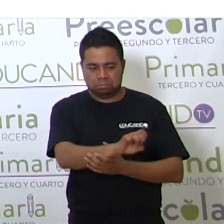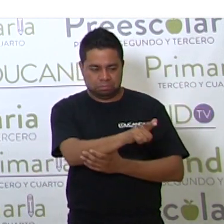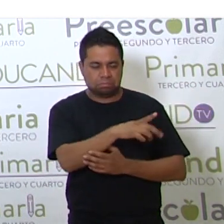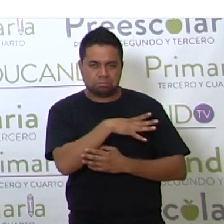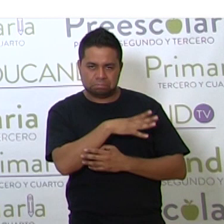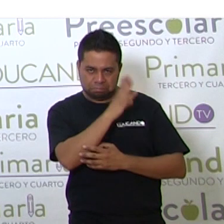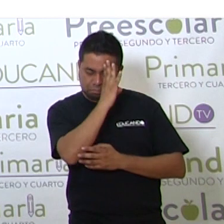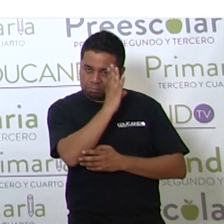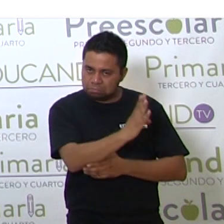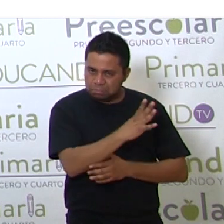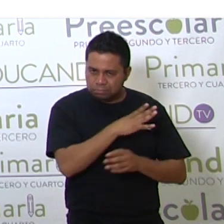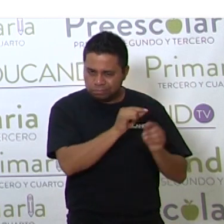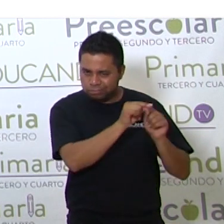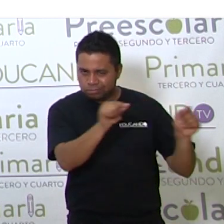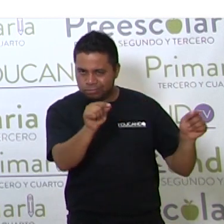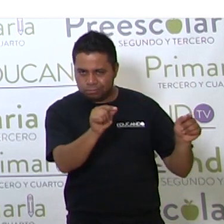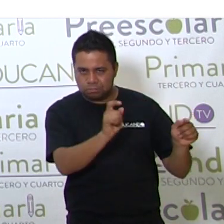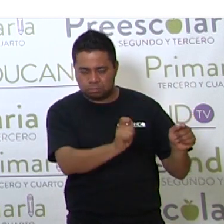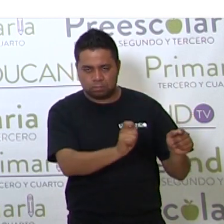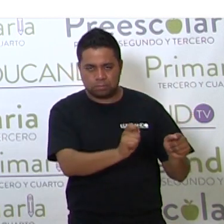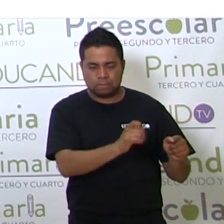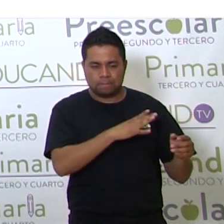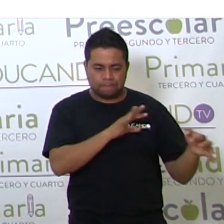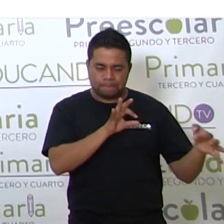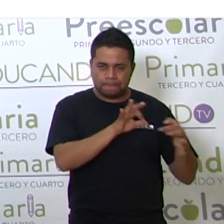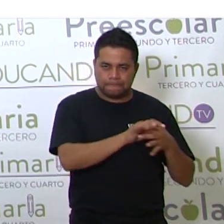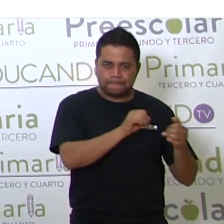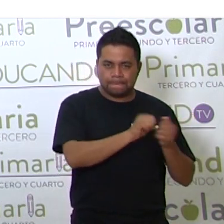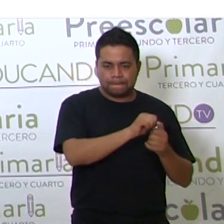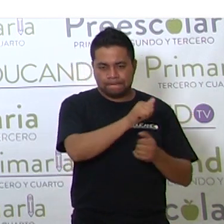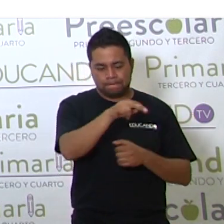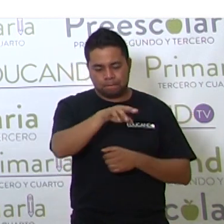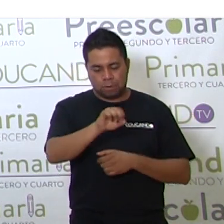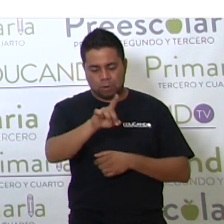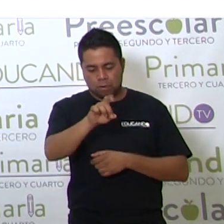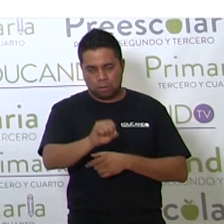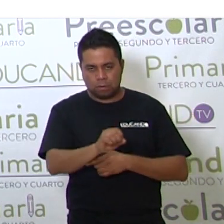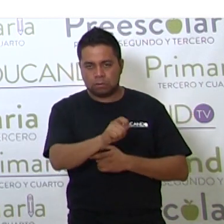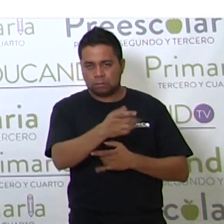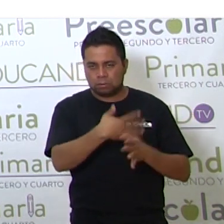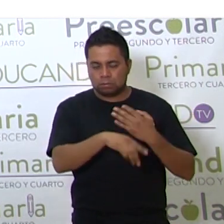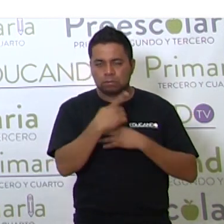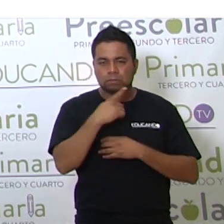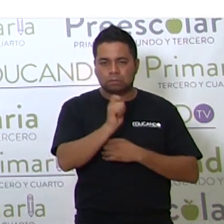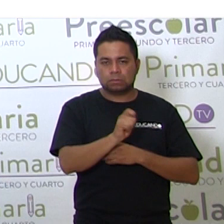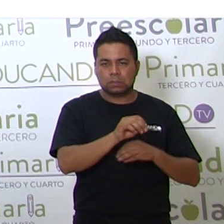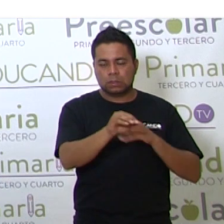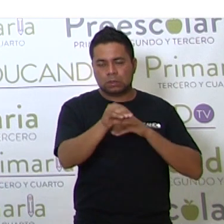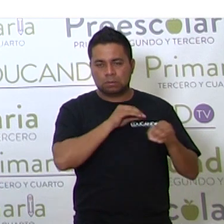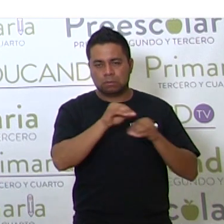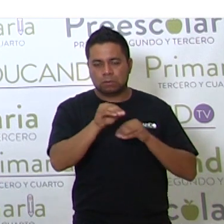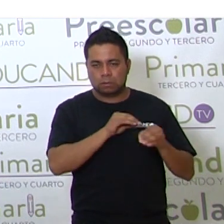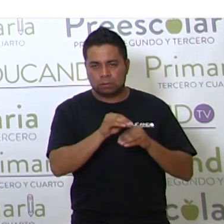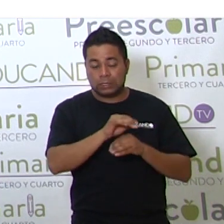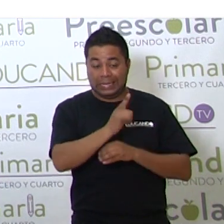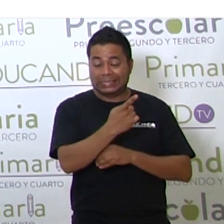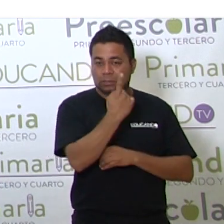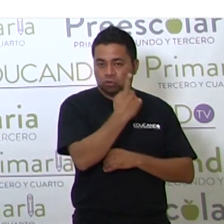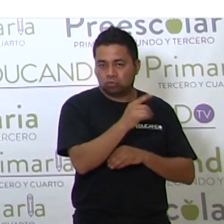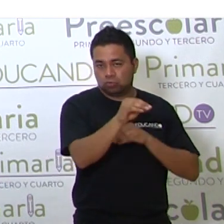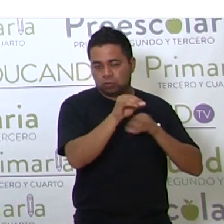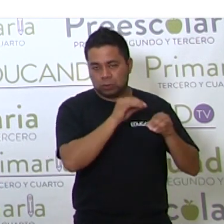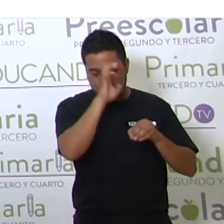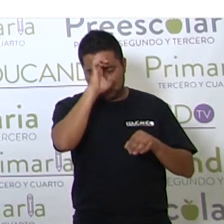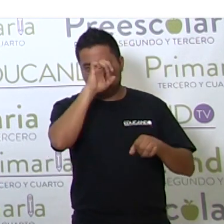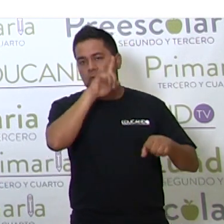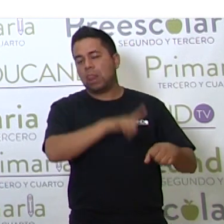una línea que une a otro nodo que dice un movimiento, es un movimiento